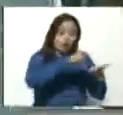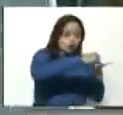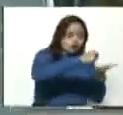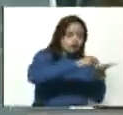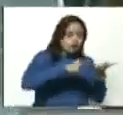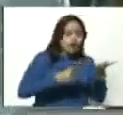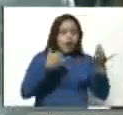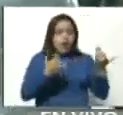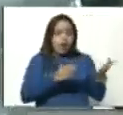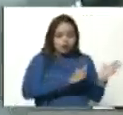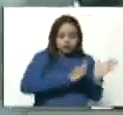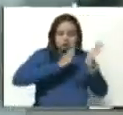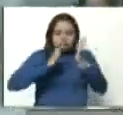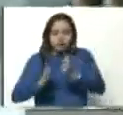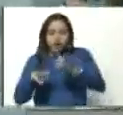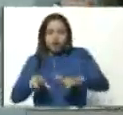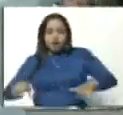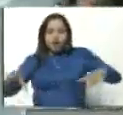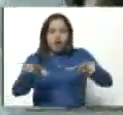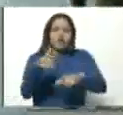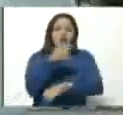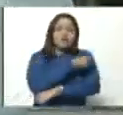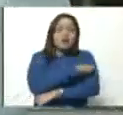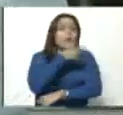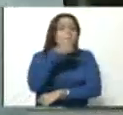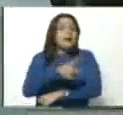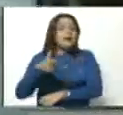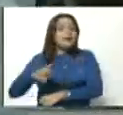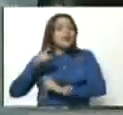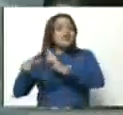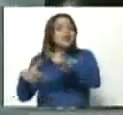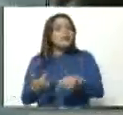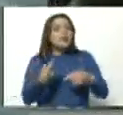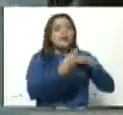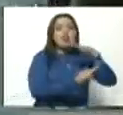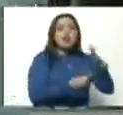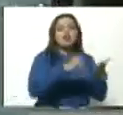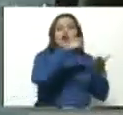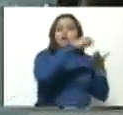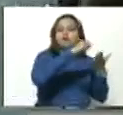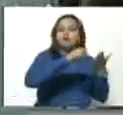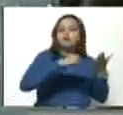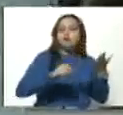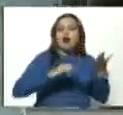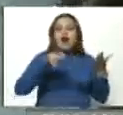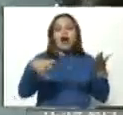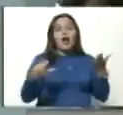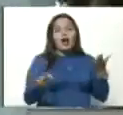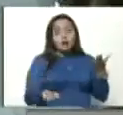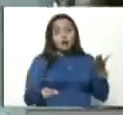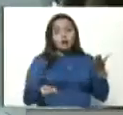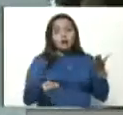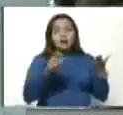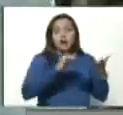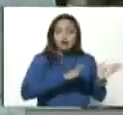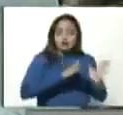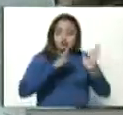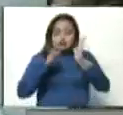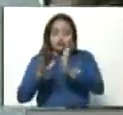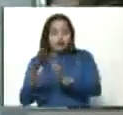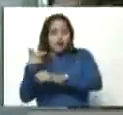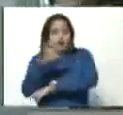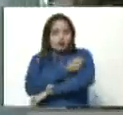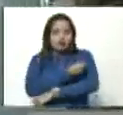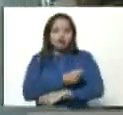en el punto de vacunación, donde las personas después que se registran pasan después a proceder a su